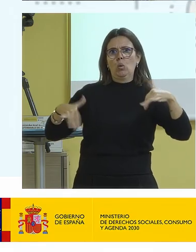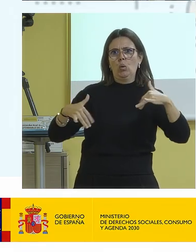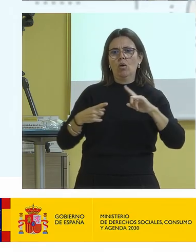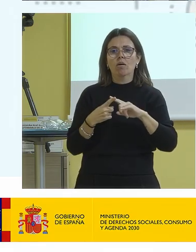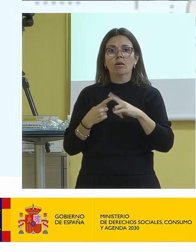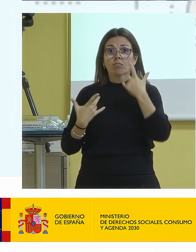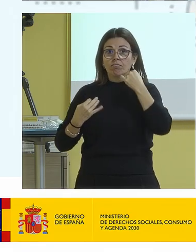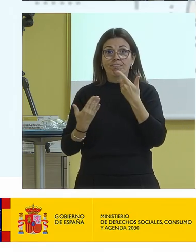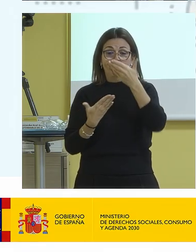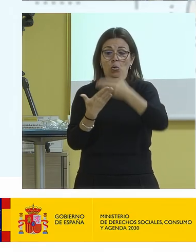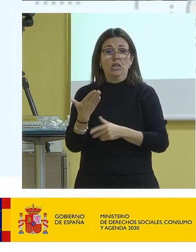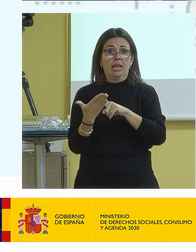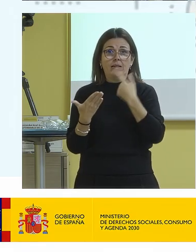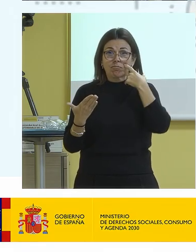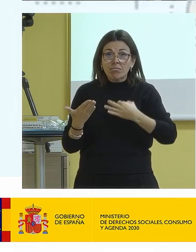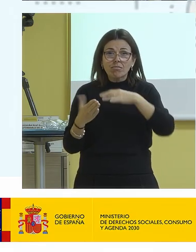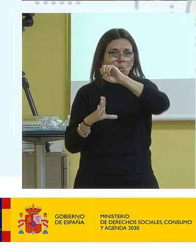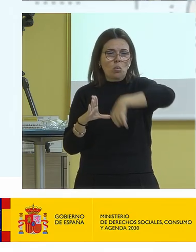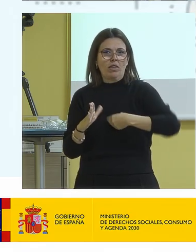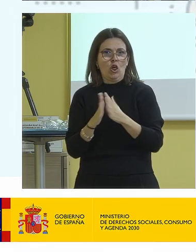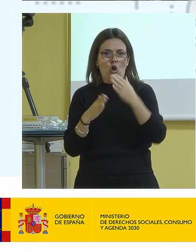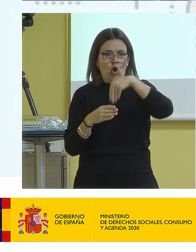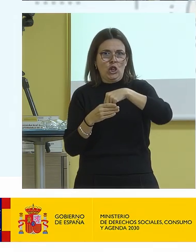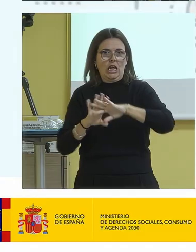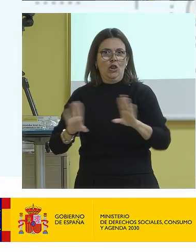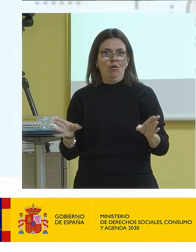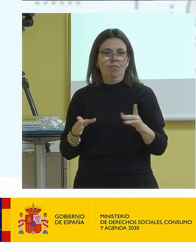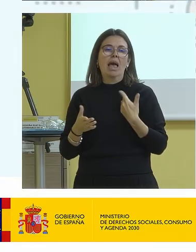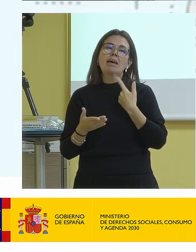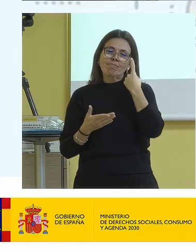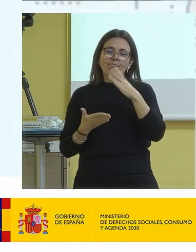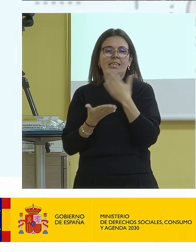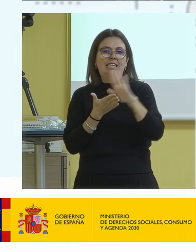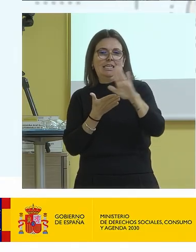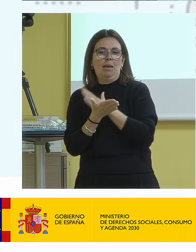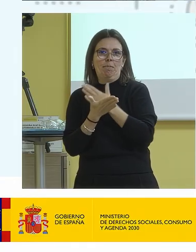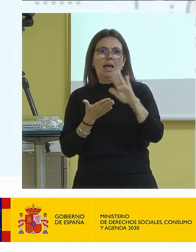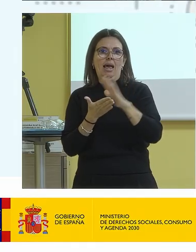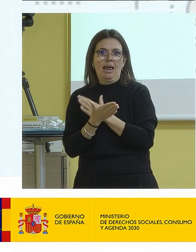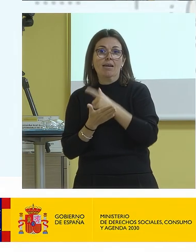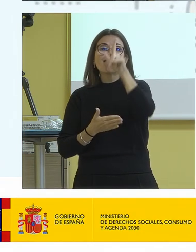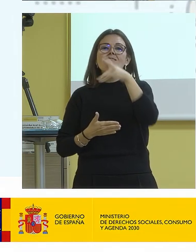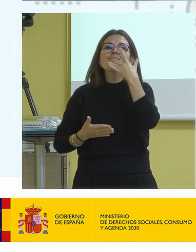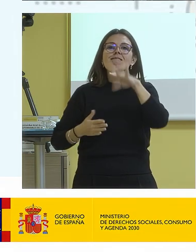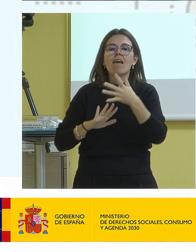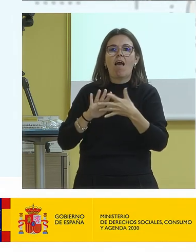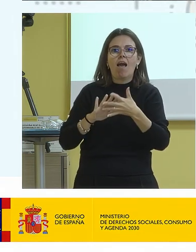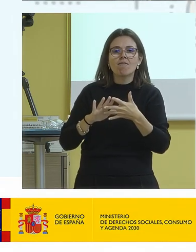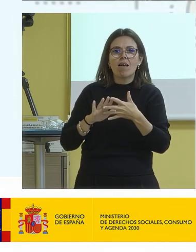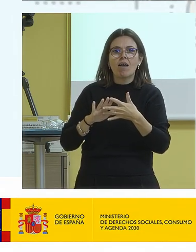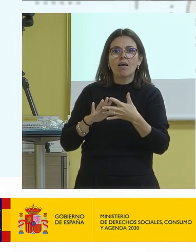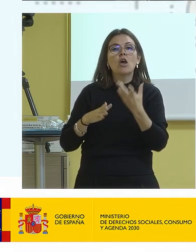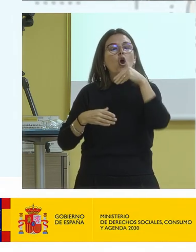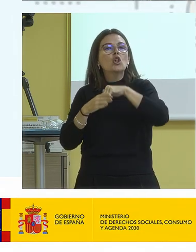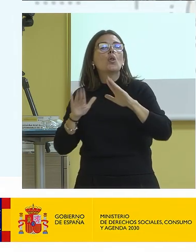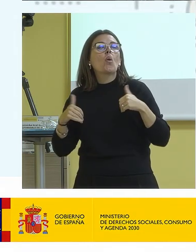que se caen en la portada, porque dentro no hay contenido. Hay que saber separar un poquito esas características positivas de quien habla del contenido real de lo que